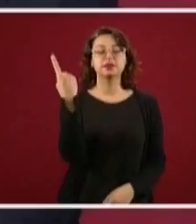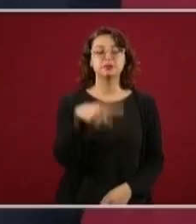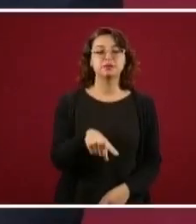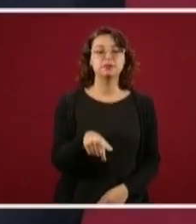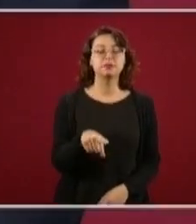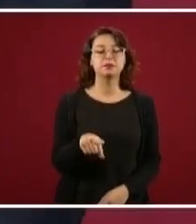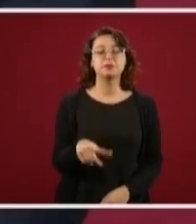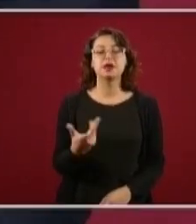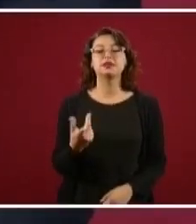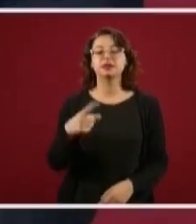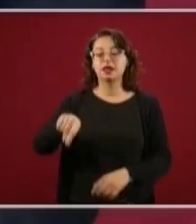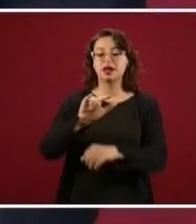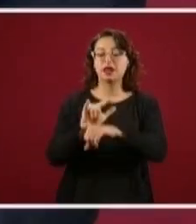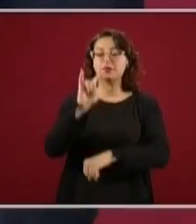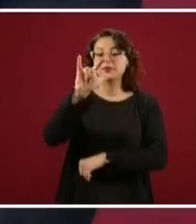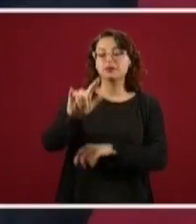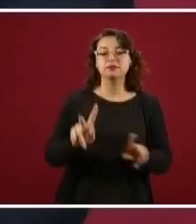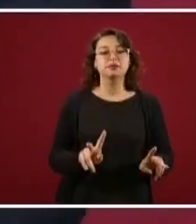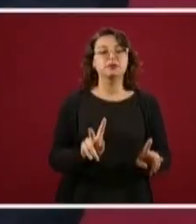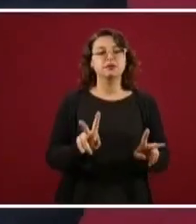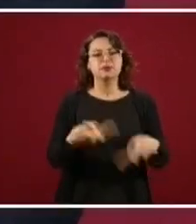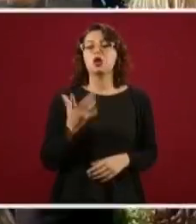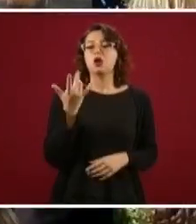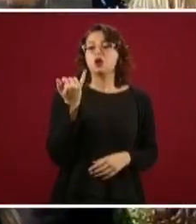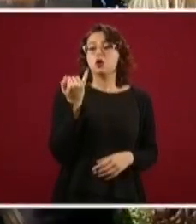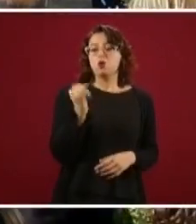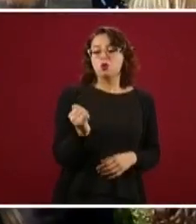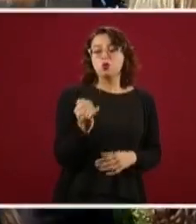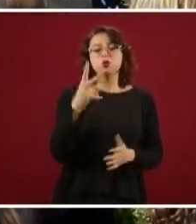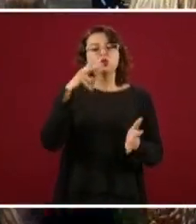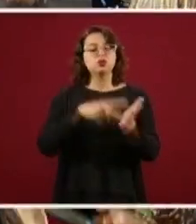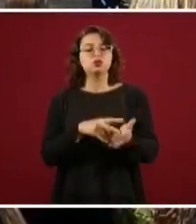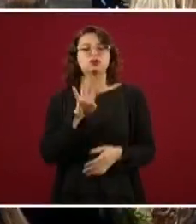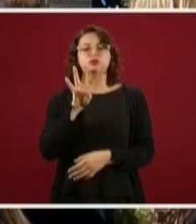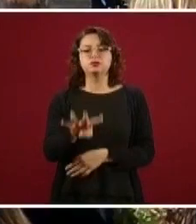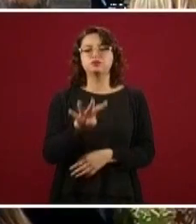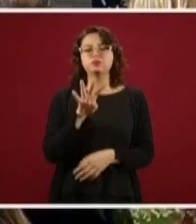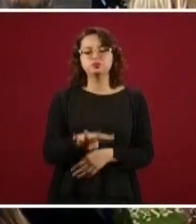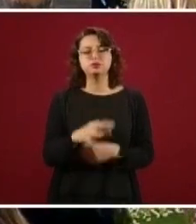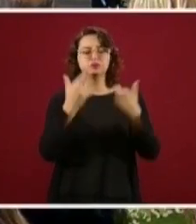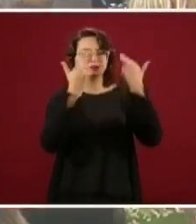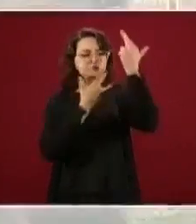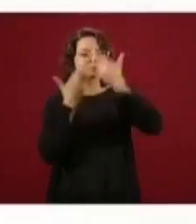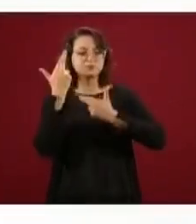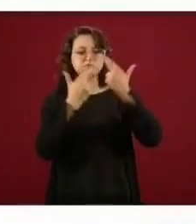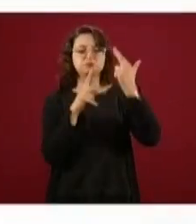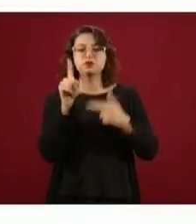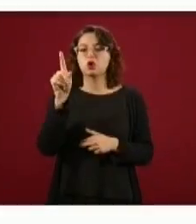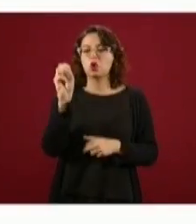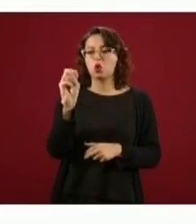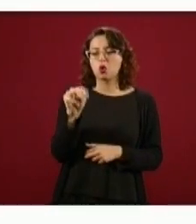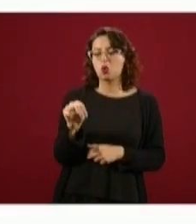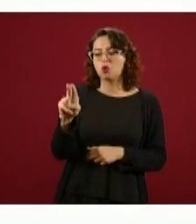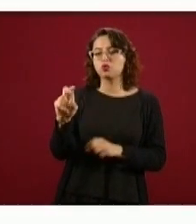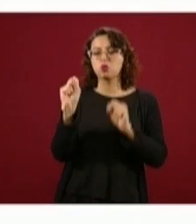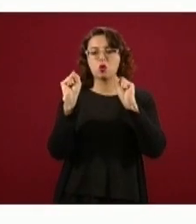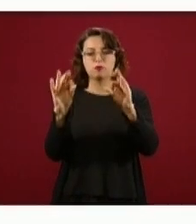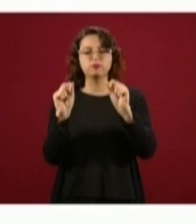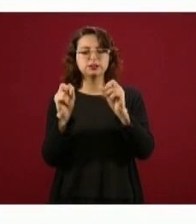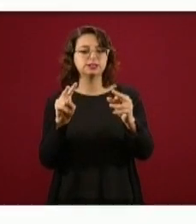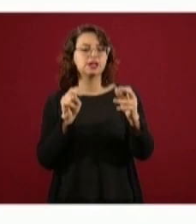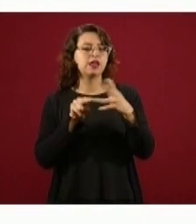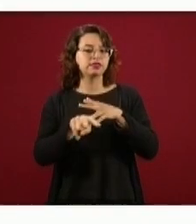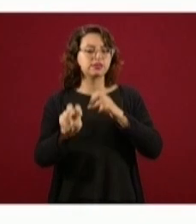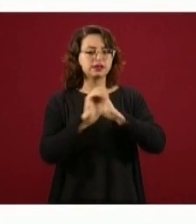cotiza en 130 millones de dólares por su parte el presidente andrés manuel lópez obrador informó que una vez que en california